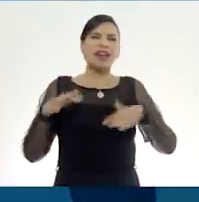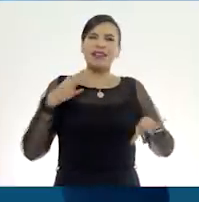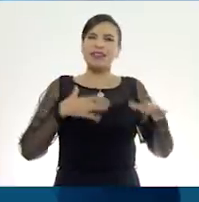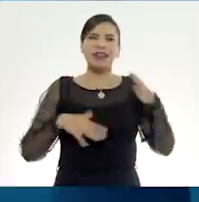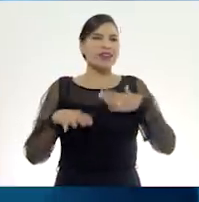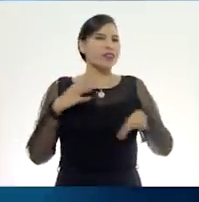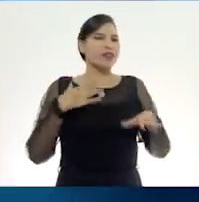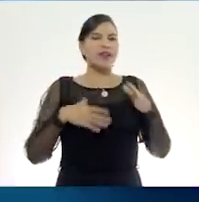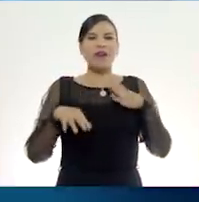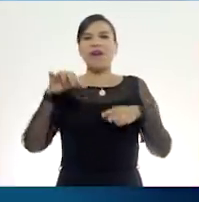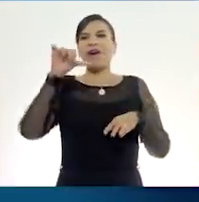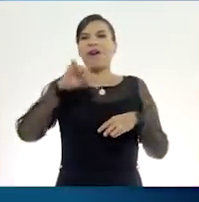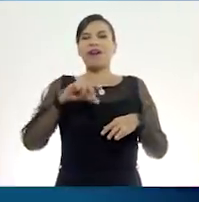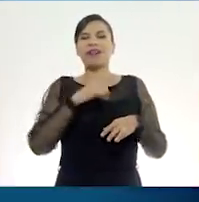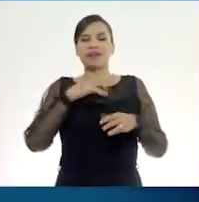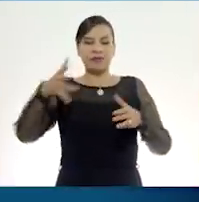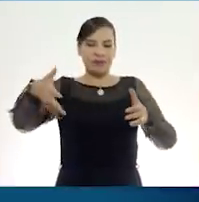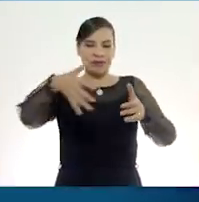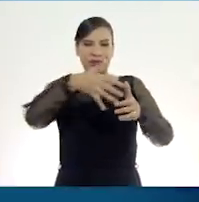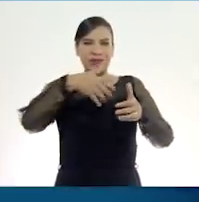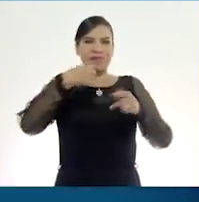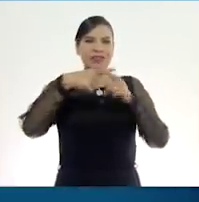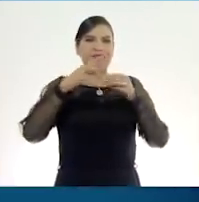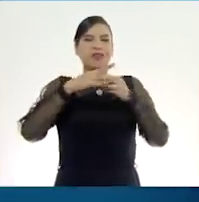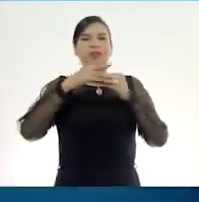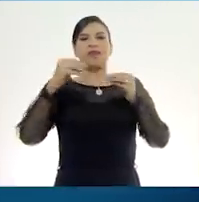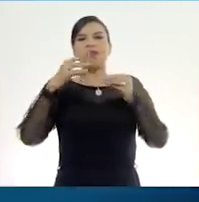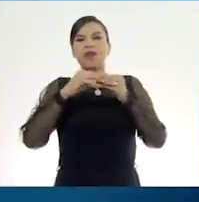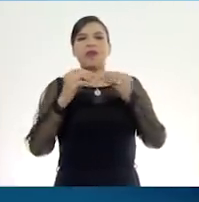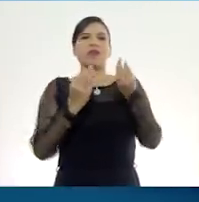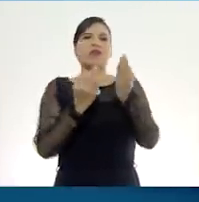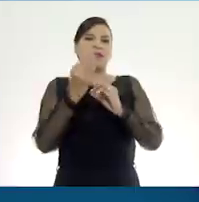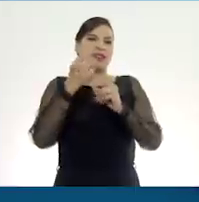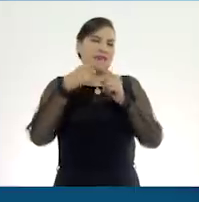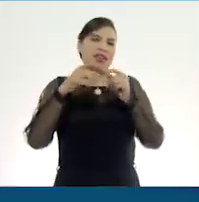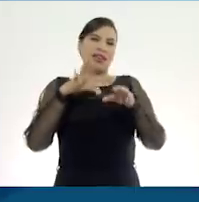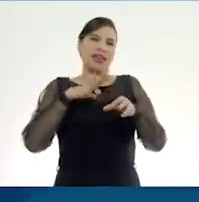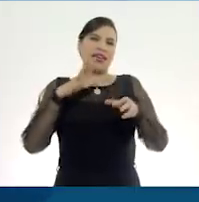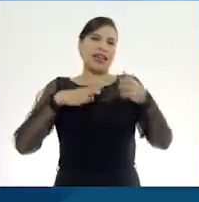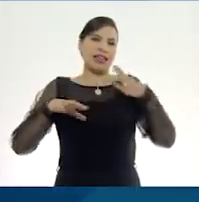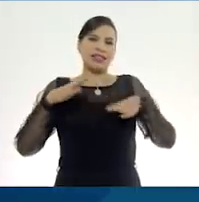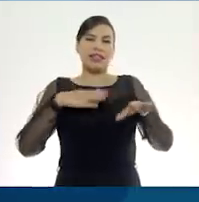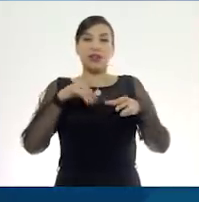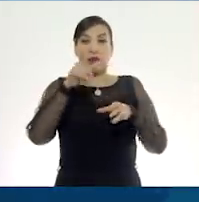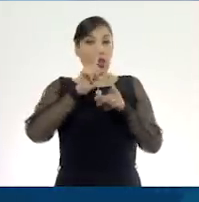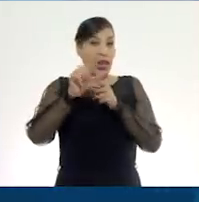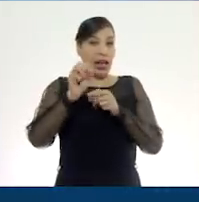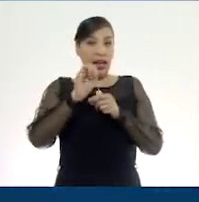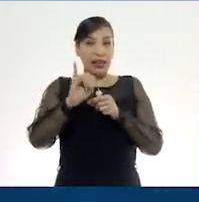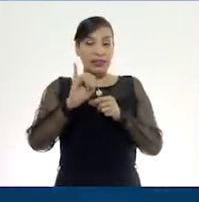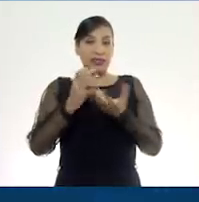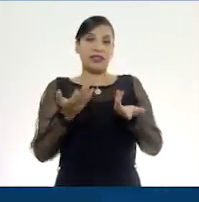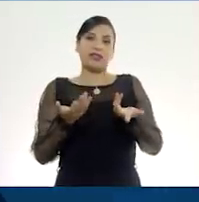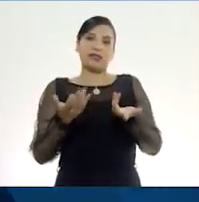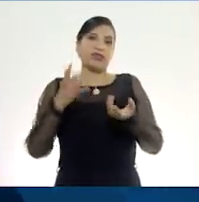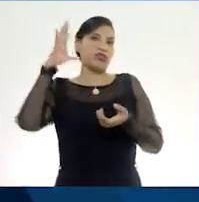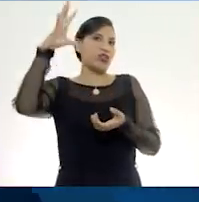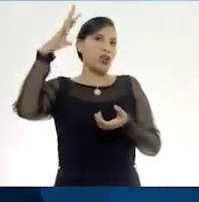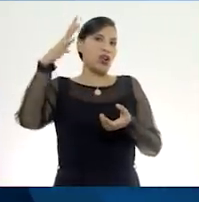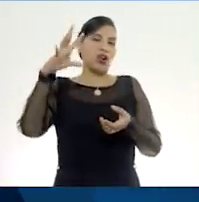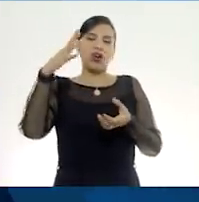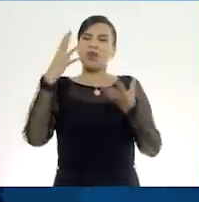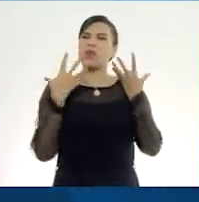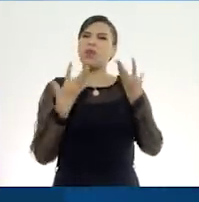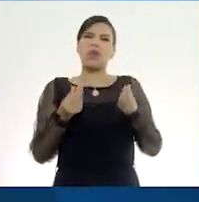Hoy tuvimos que recolectar algunos frutos y estuvo cansadísimo. Y así te fuiste, el sol estuvo